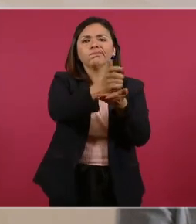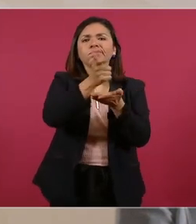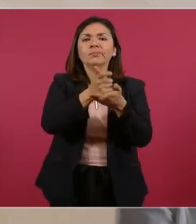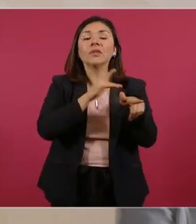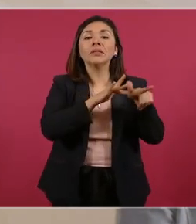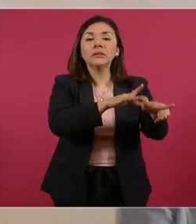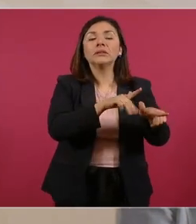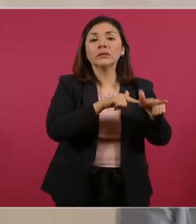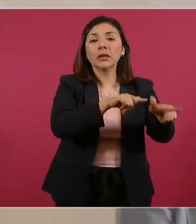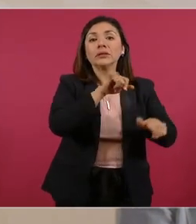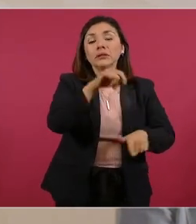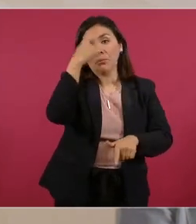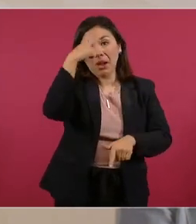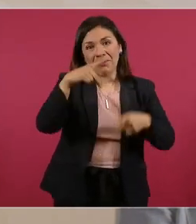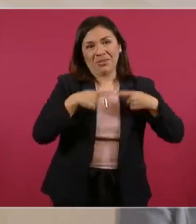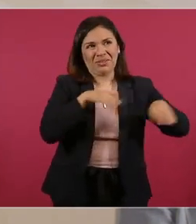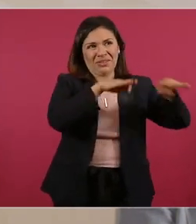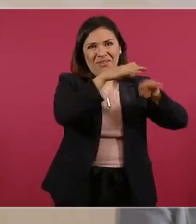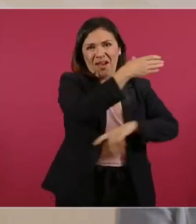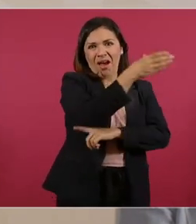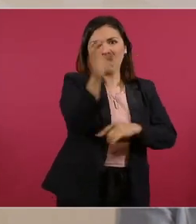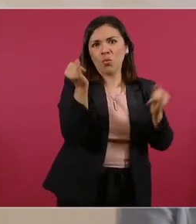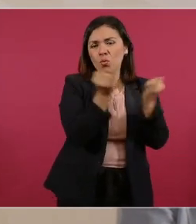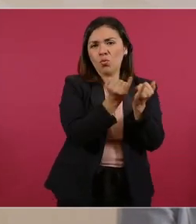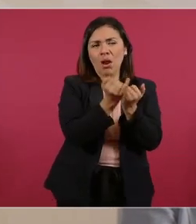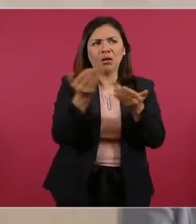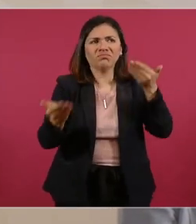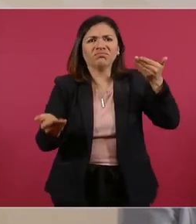apoyos a los productores,